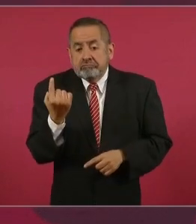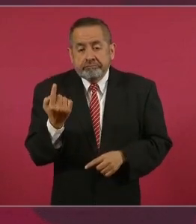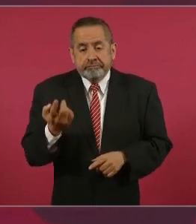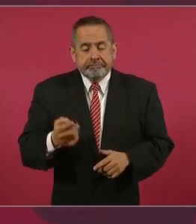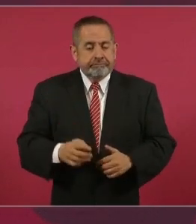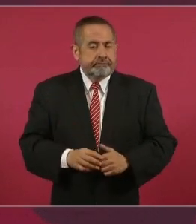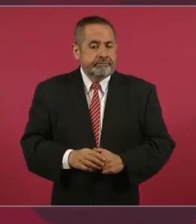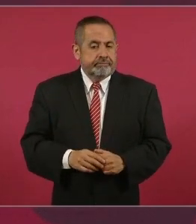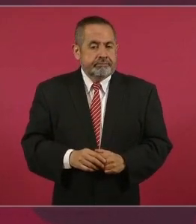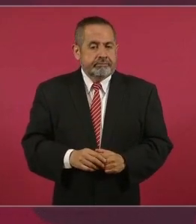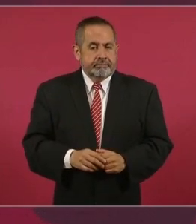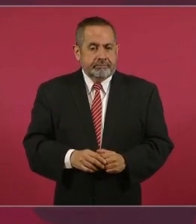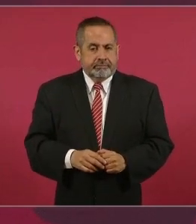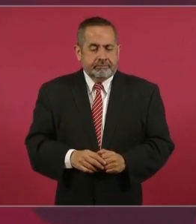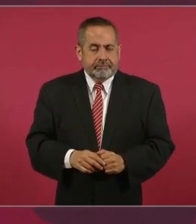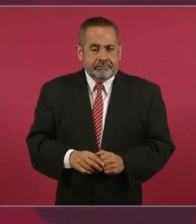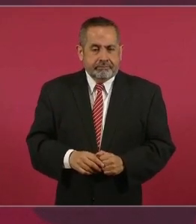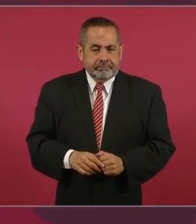a